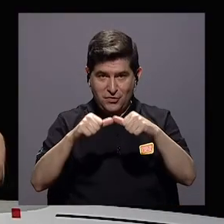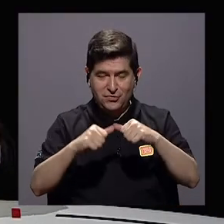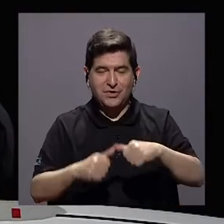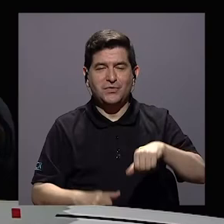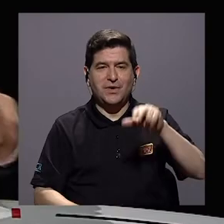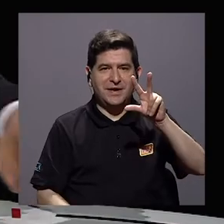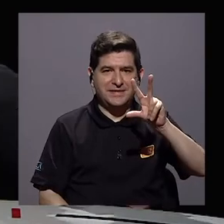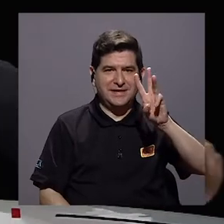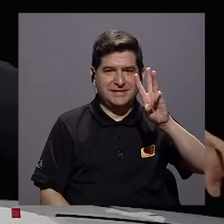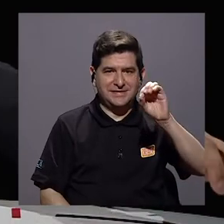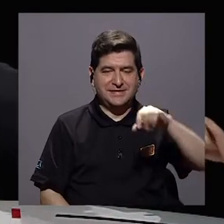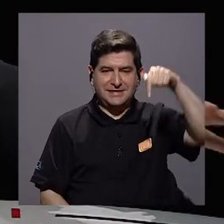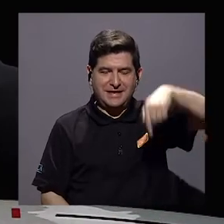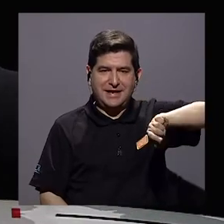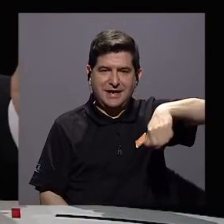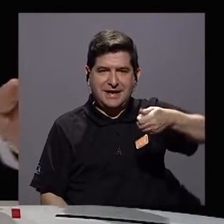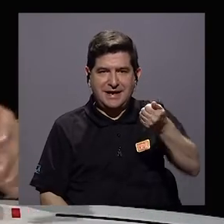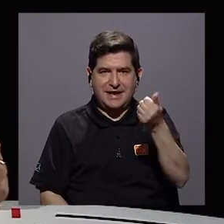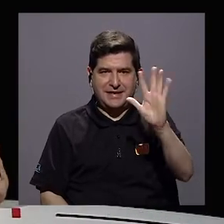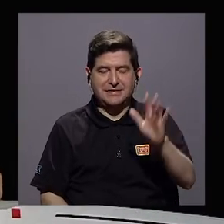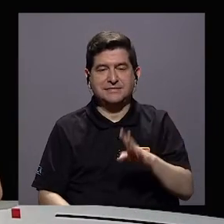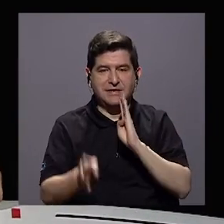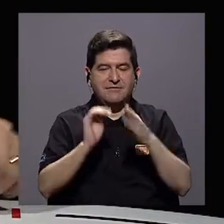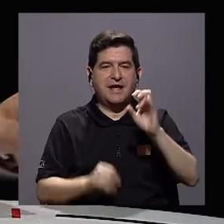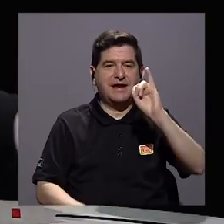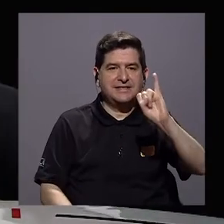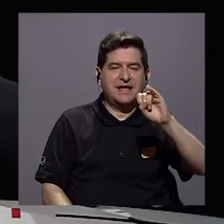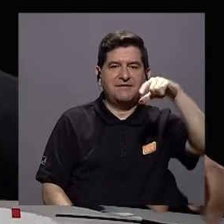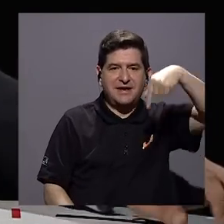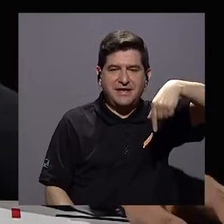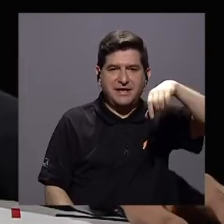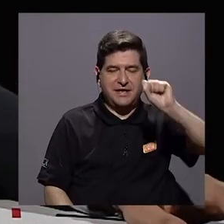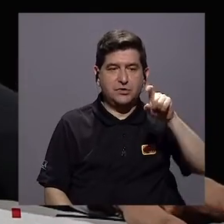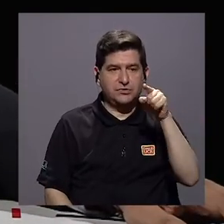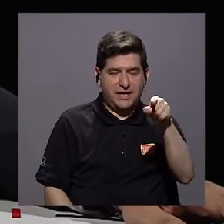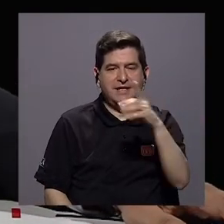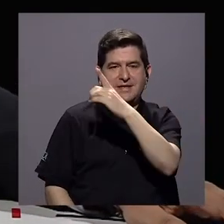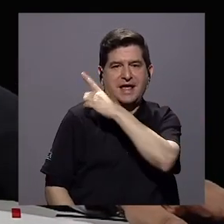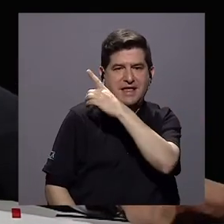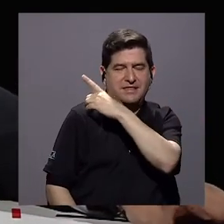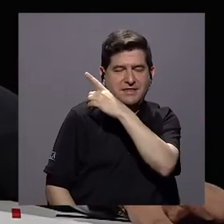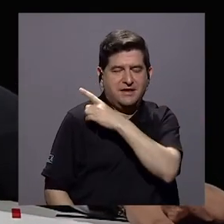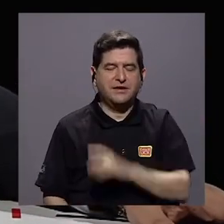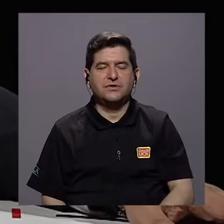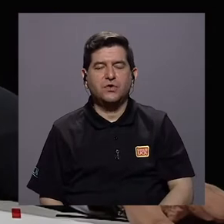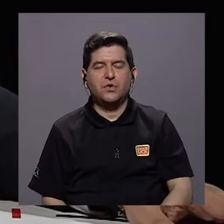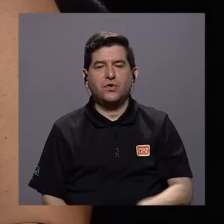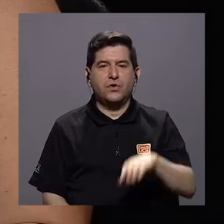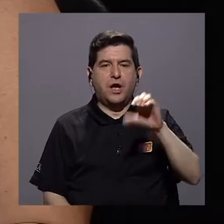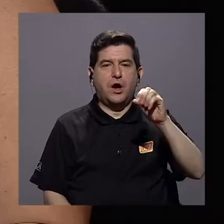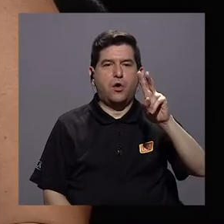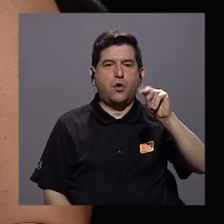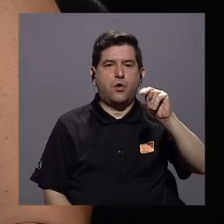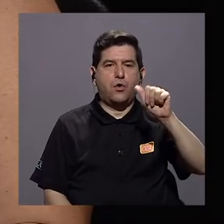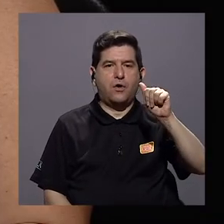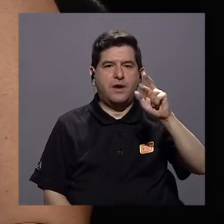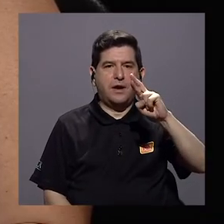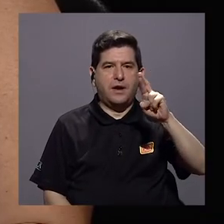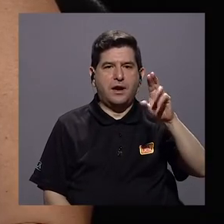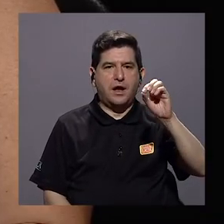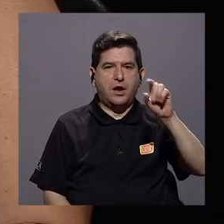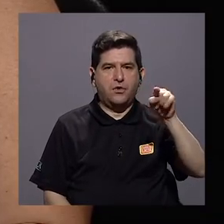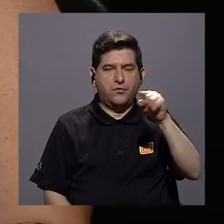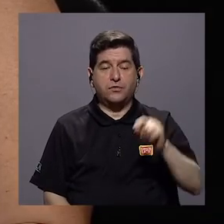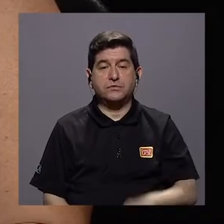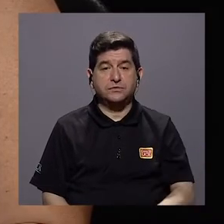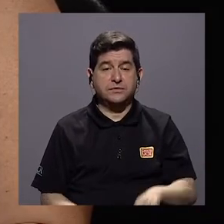Regresamos, estamos en 360 aquí en Canal 15. Estoy conversando con doña Isabel Quirós Sánchez. Ella es la directora ejecutiva de Conarroz, pero además es